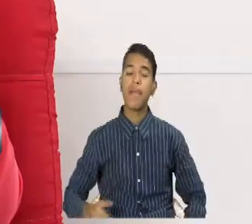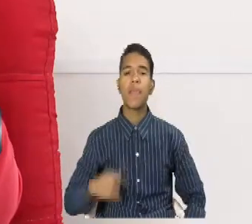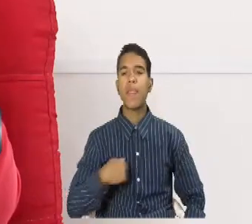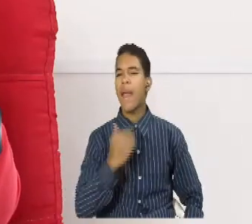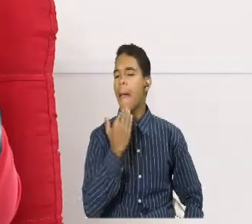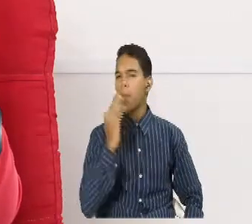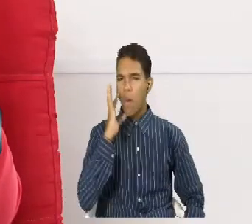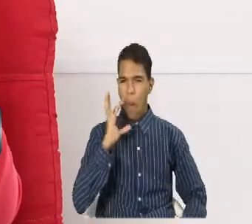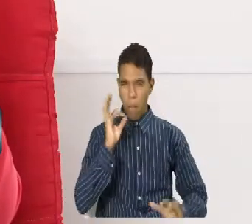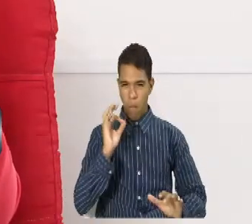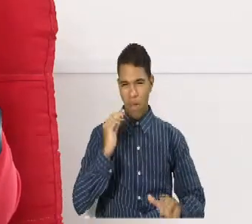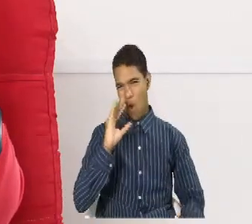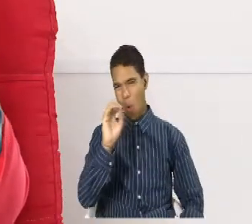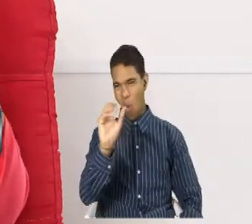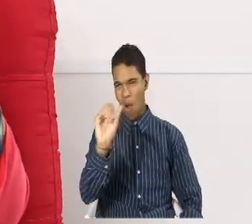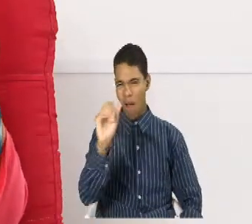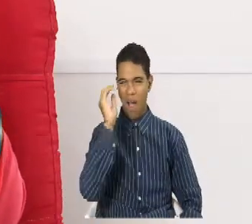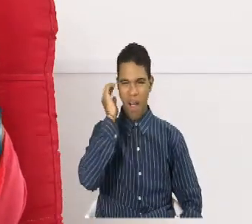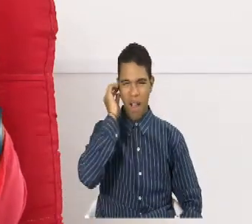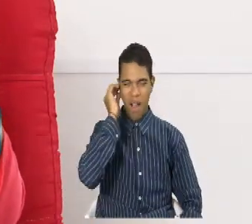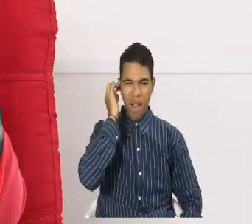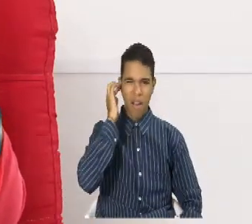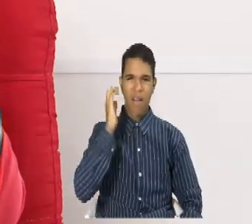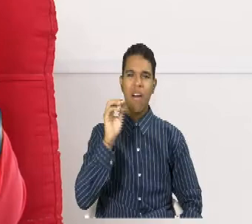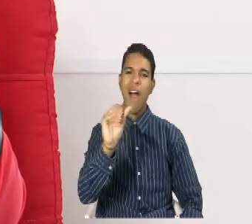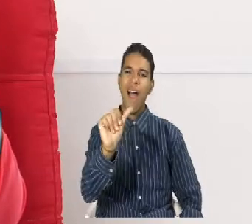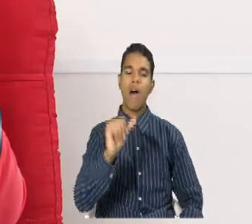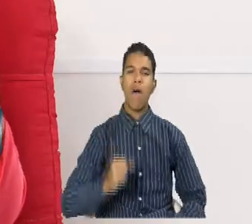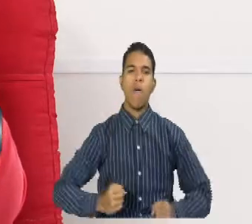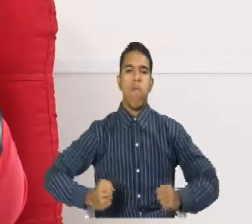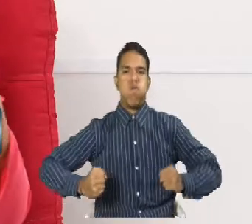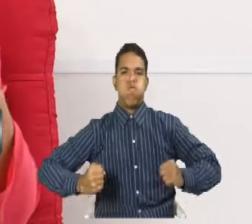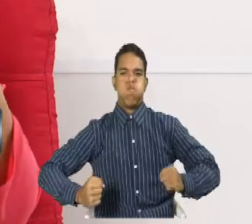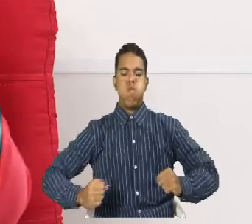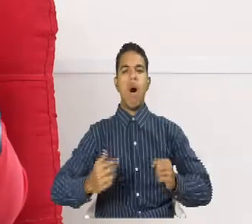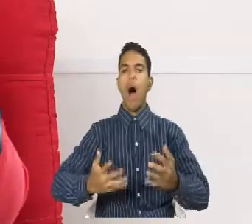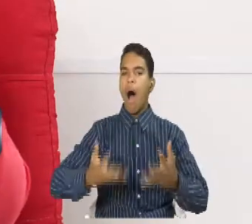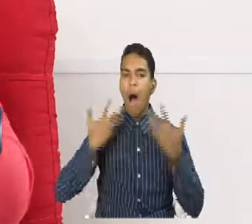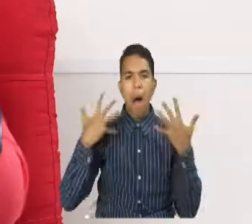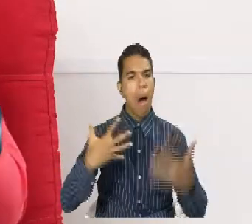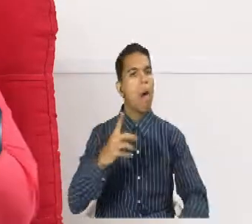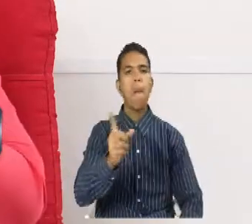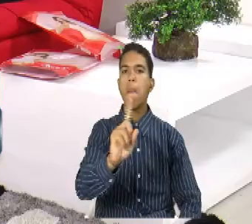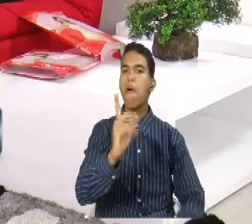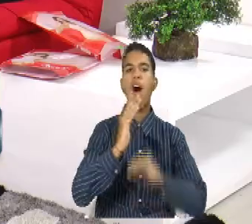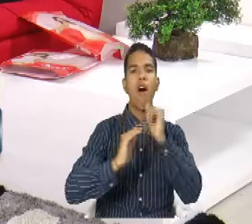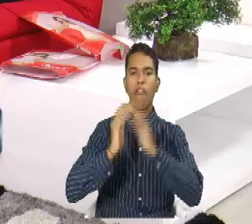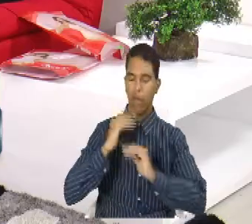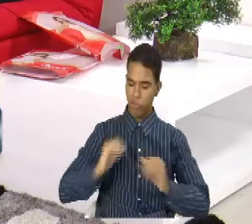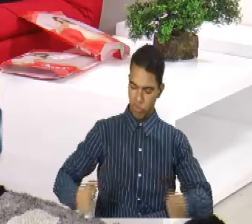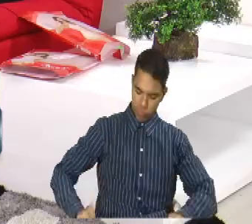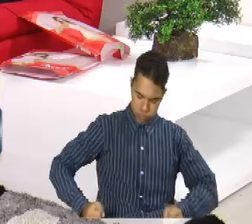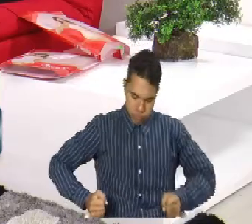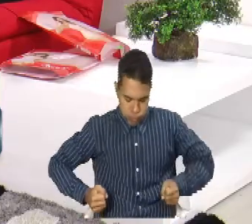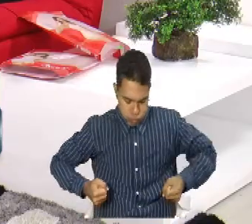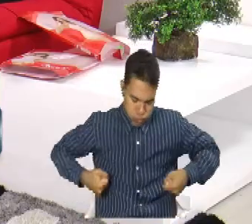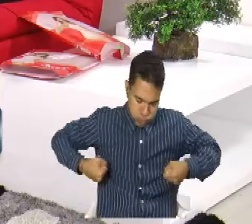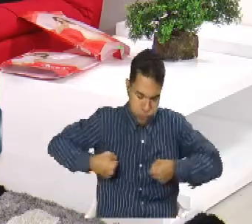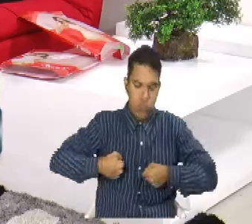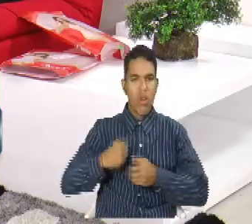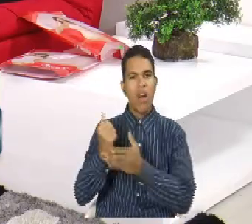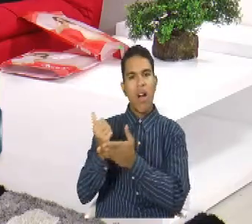que no da calor, que es muy cómoda y fácil de colocar, les va a ser de mucha ayuda porque les va a ayudar a que no retengan